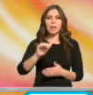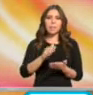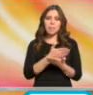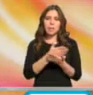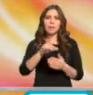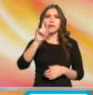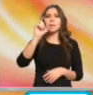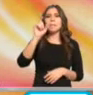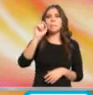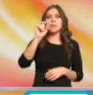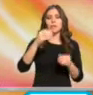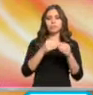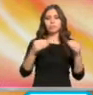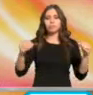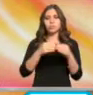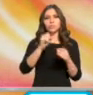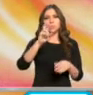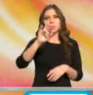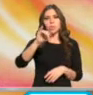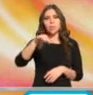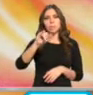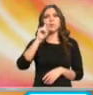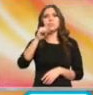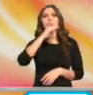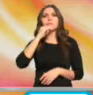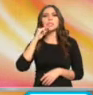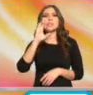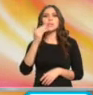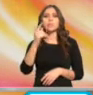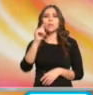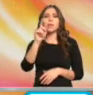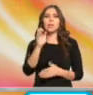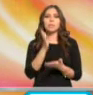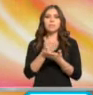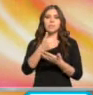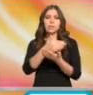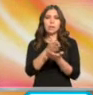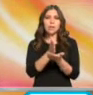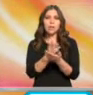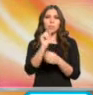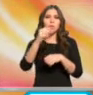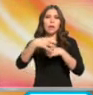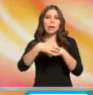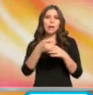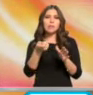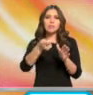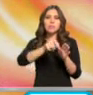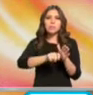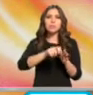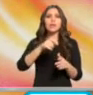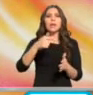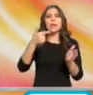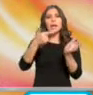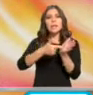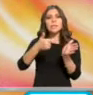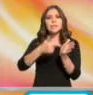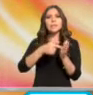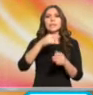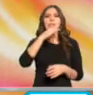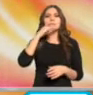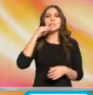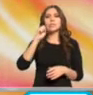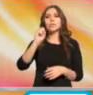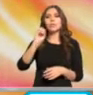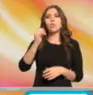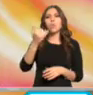20 barras de surimi, un chipotle picado con un poco de su adobo, aceite para freír, salsa de soya y el